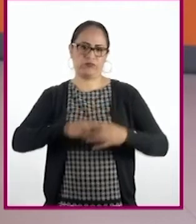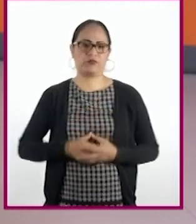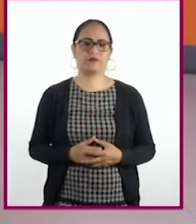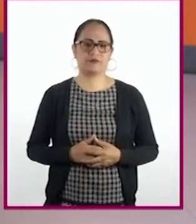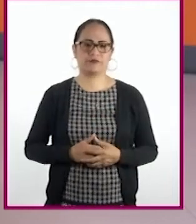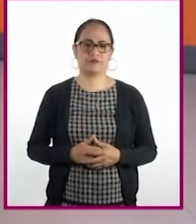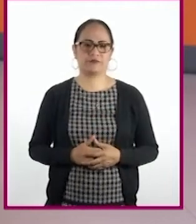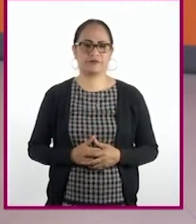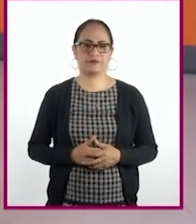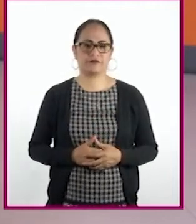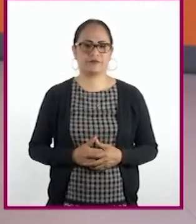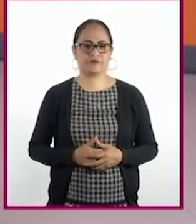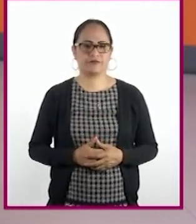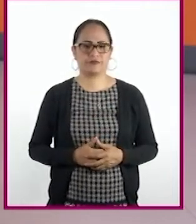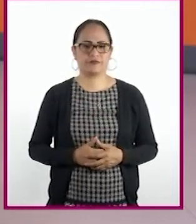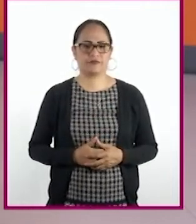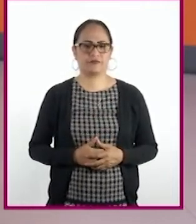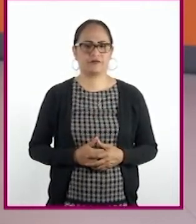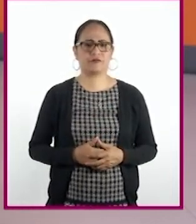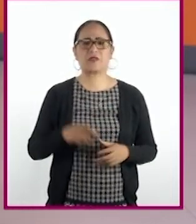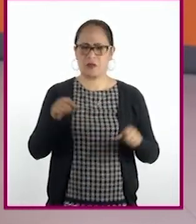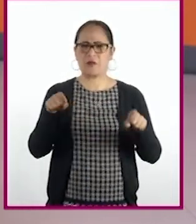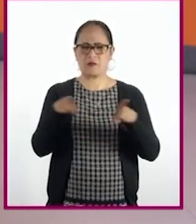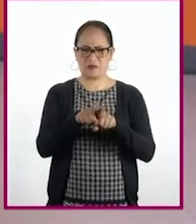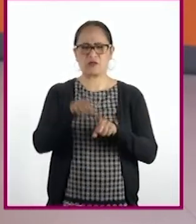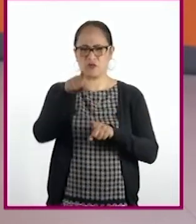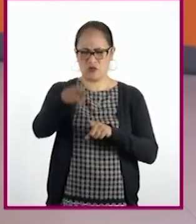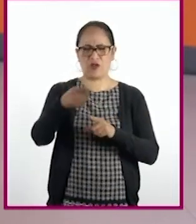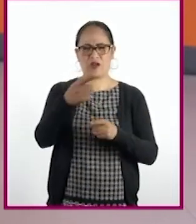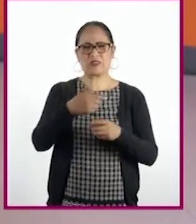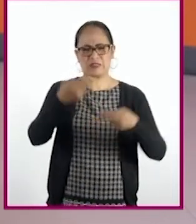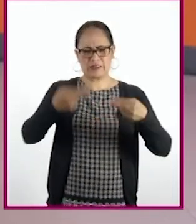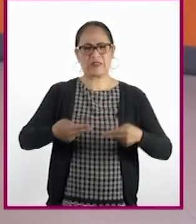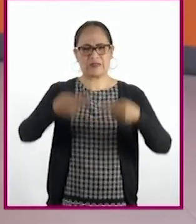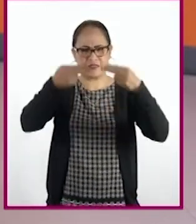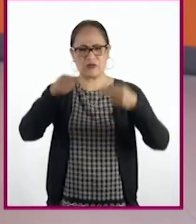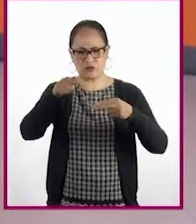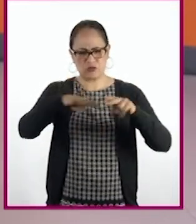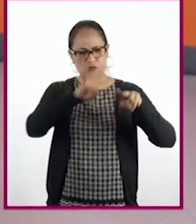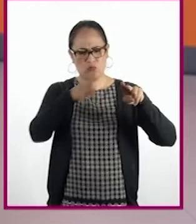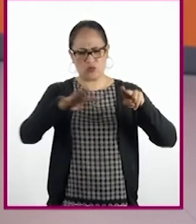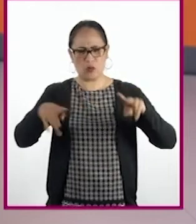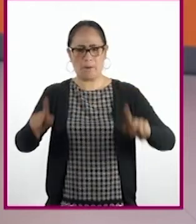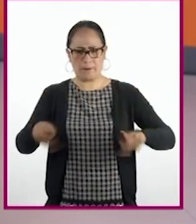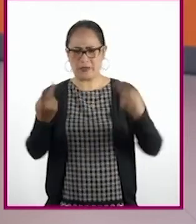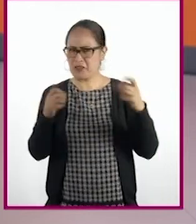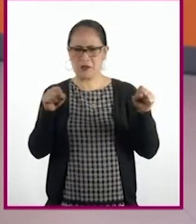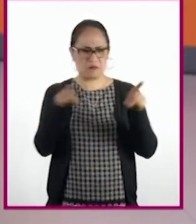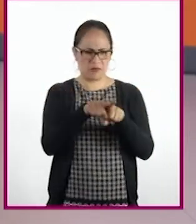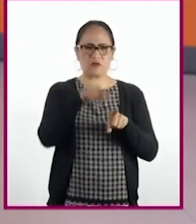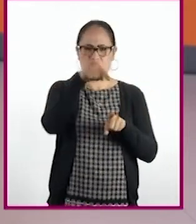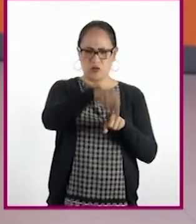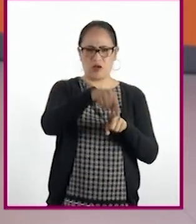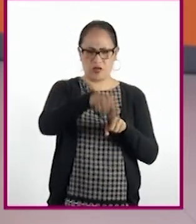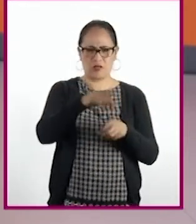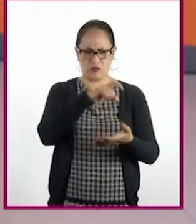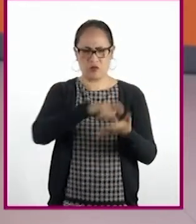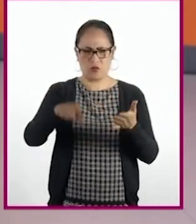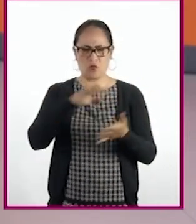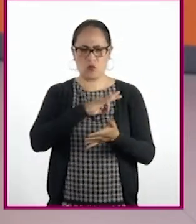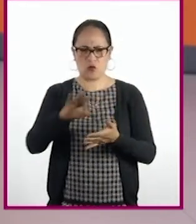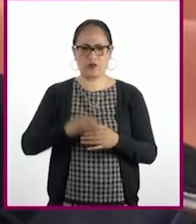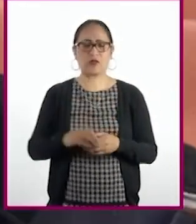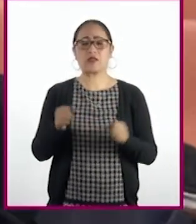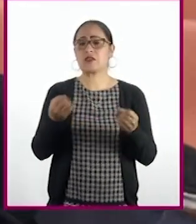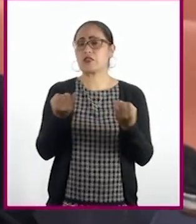nuestro soporte. Estos los pueden encontrar en el mismo lugar donde encuentran esta lámina. Hay que tomar en cuenta la altura y